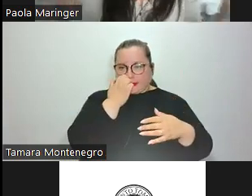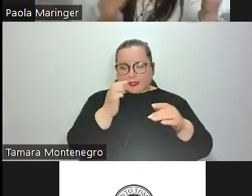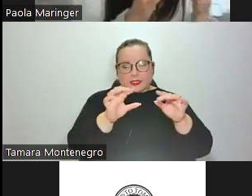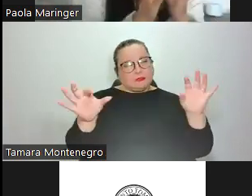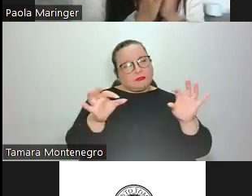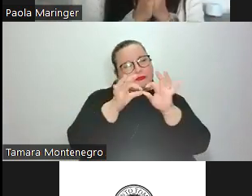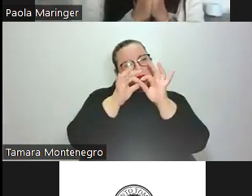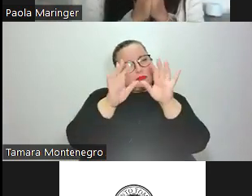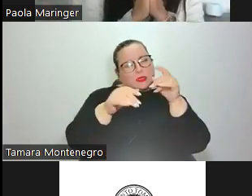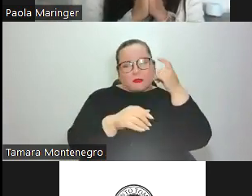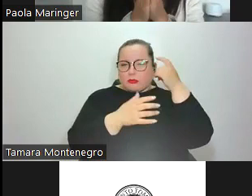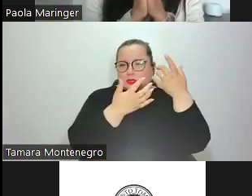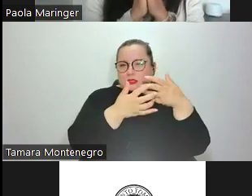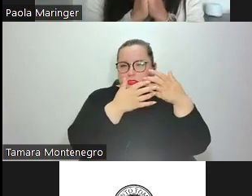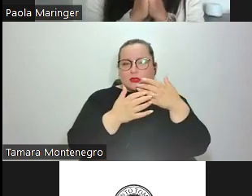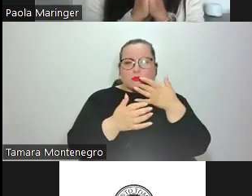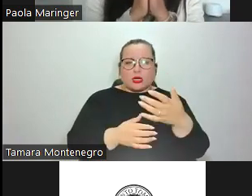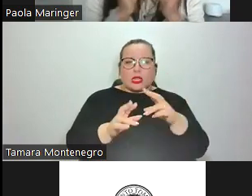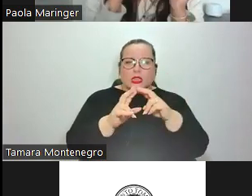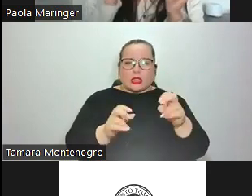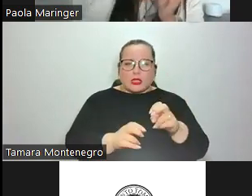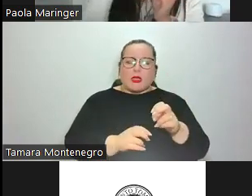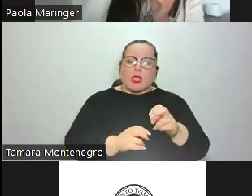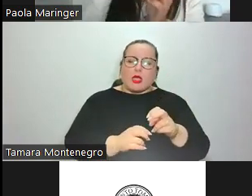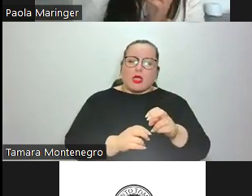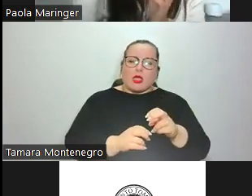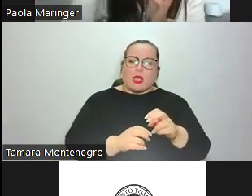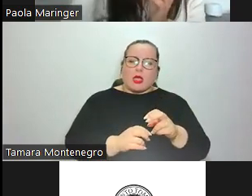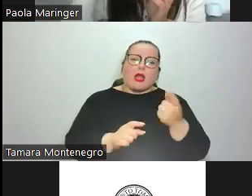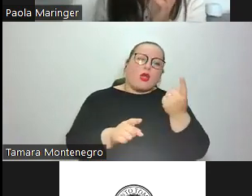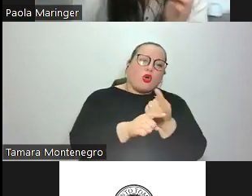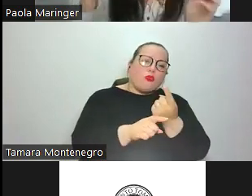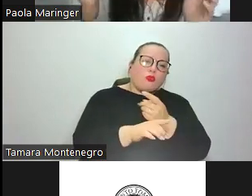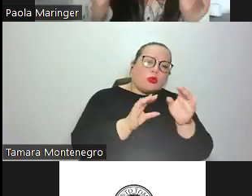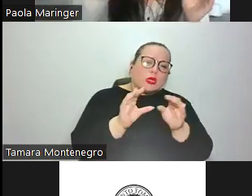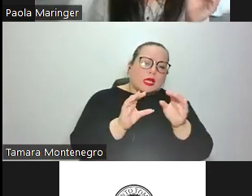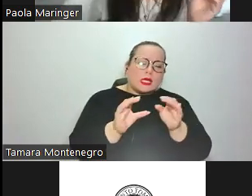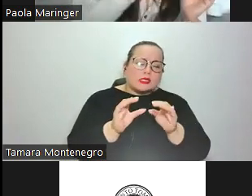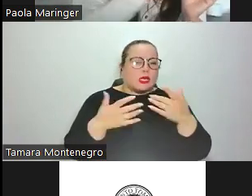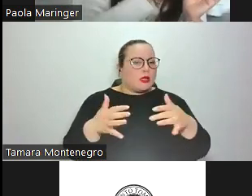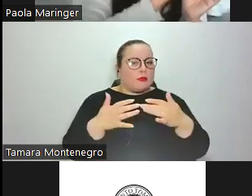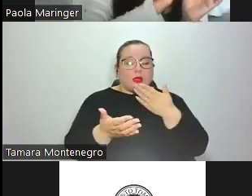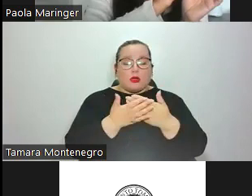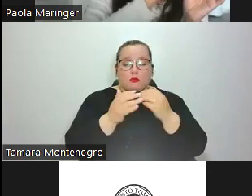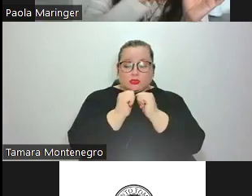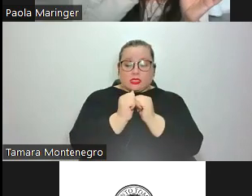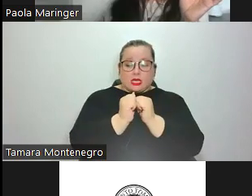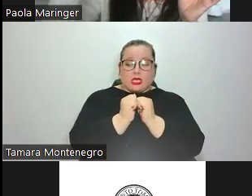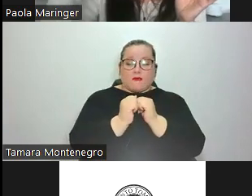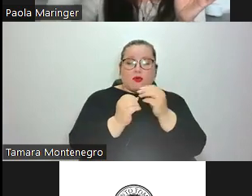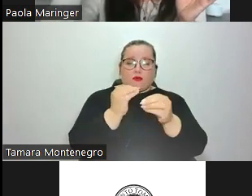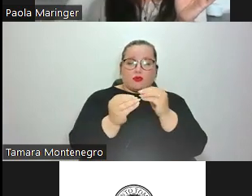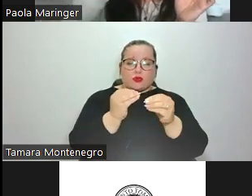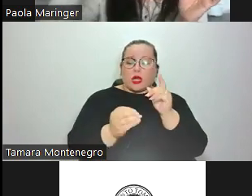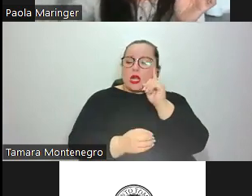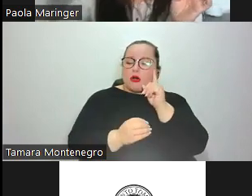pensando, sobre todo porque el lenguaje es relevante en cómo nuestro cerebro funciona, recordar que las